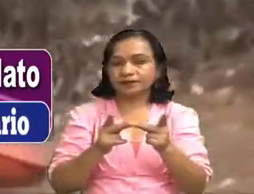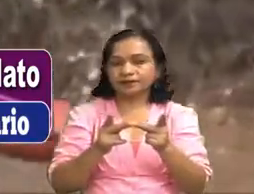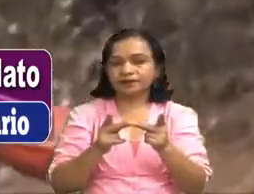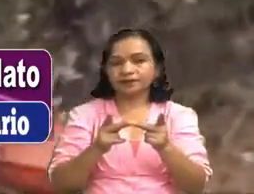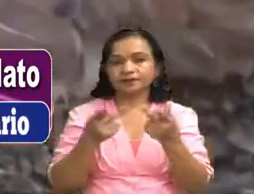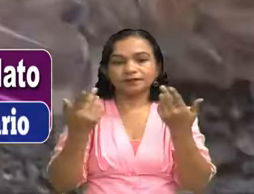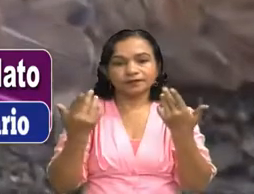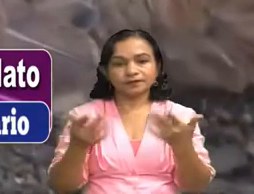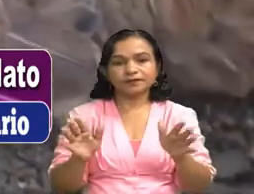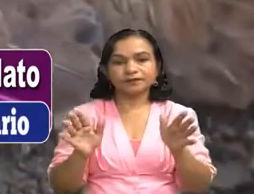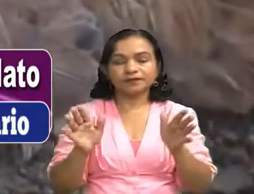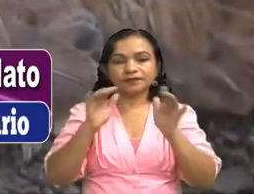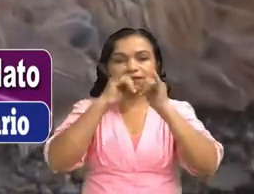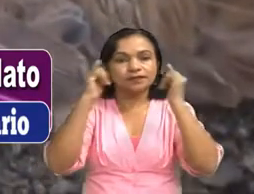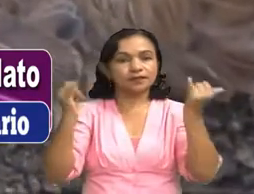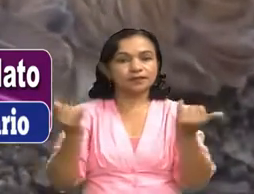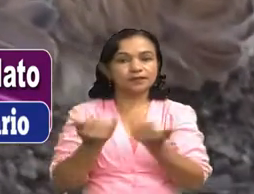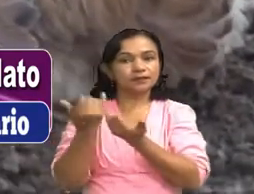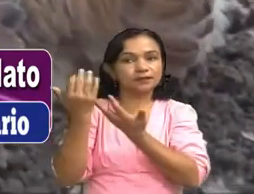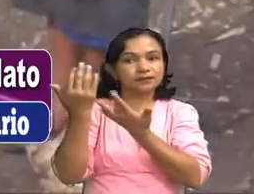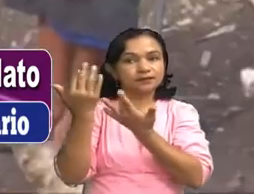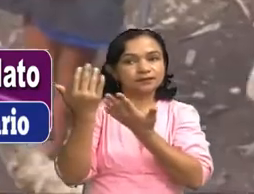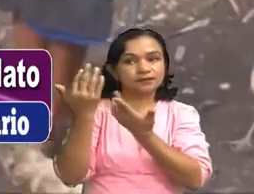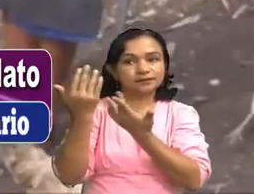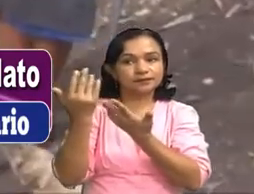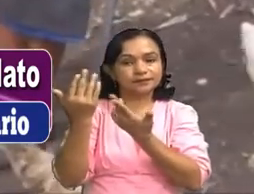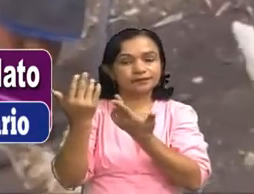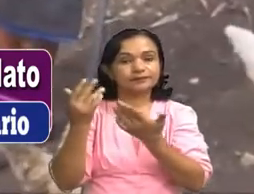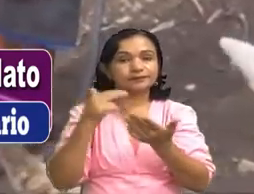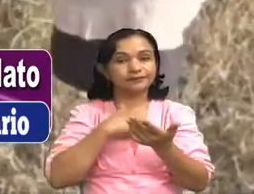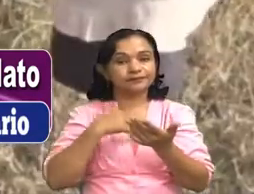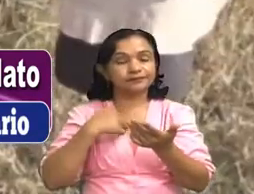certificando también a nivel internacional para hacer referencia regional.